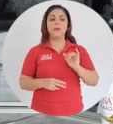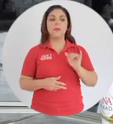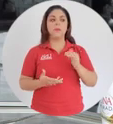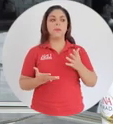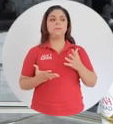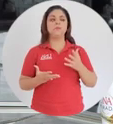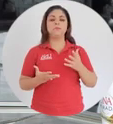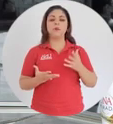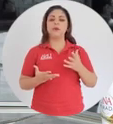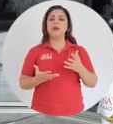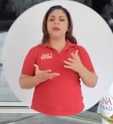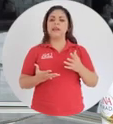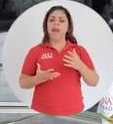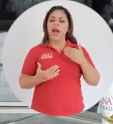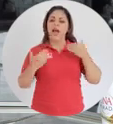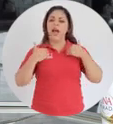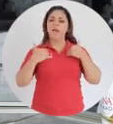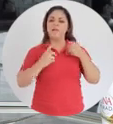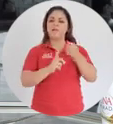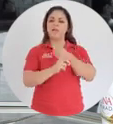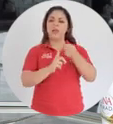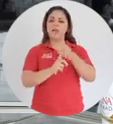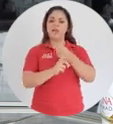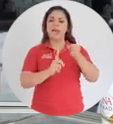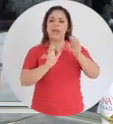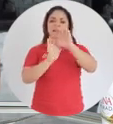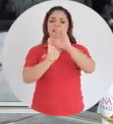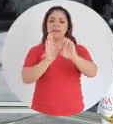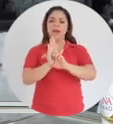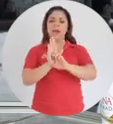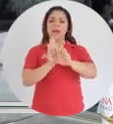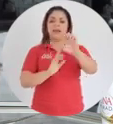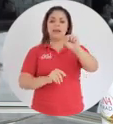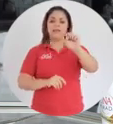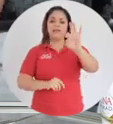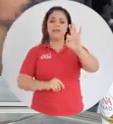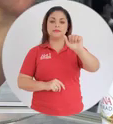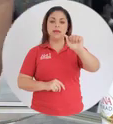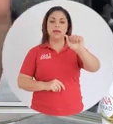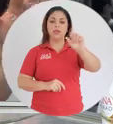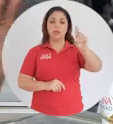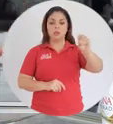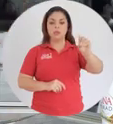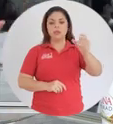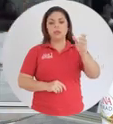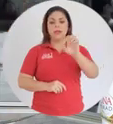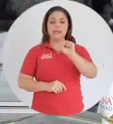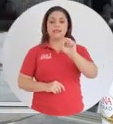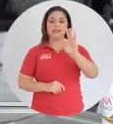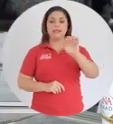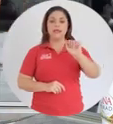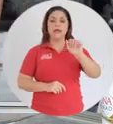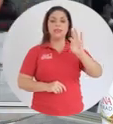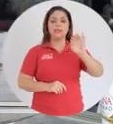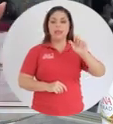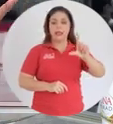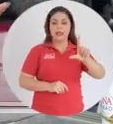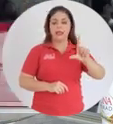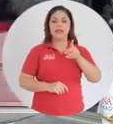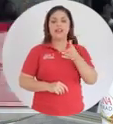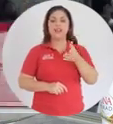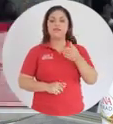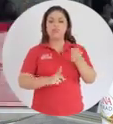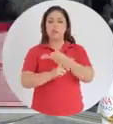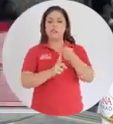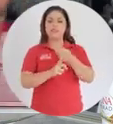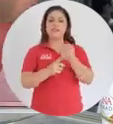Como que se asienta la violencia estatal y en aras de un supuesto control de, ¿verdad? De la criminalidad,